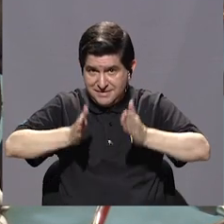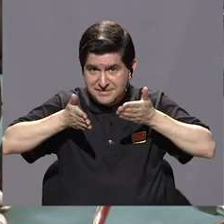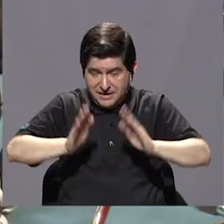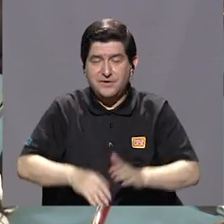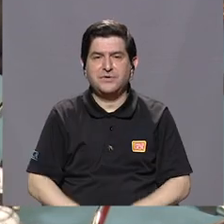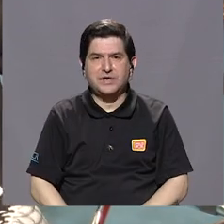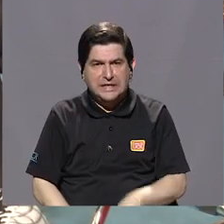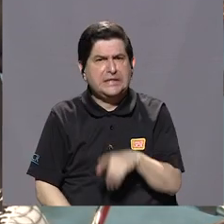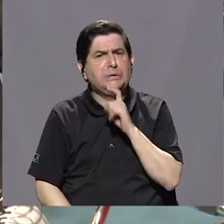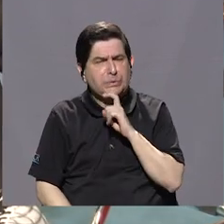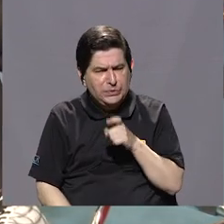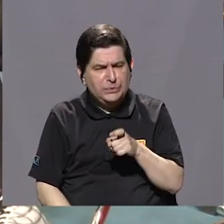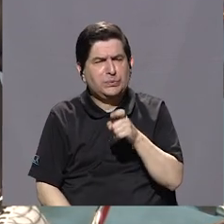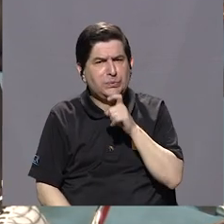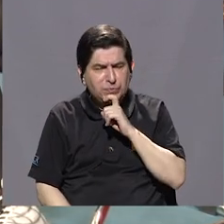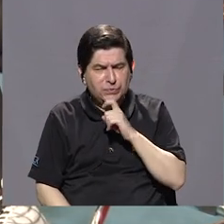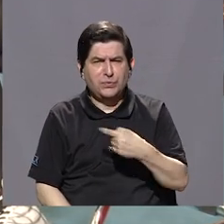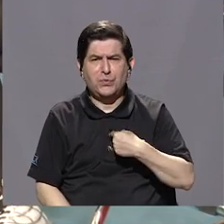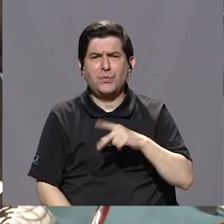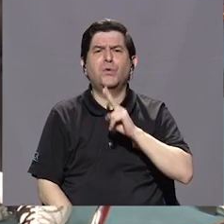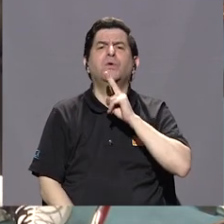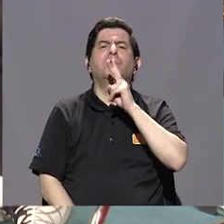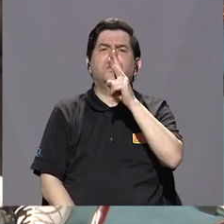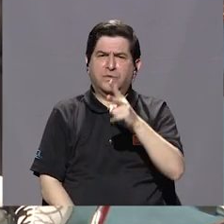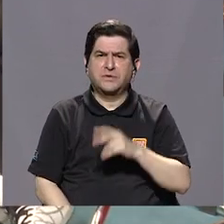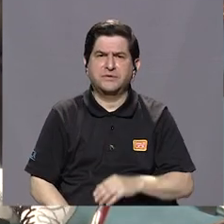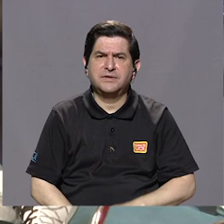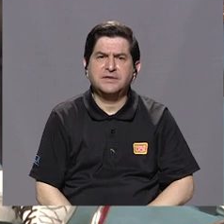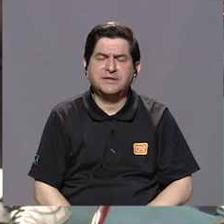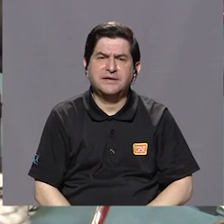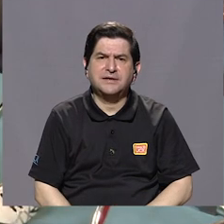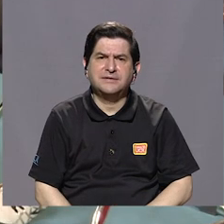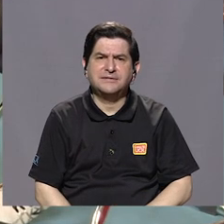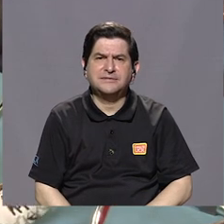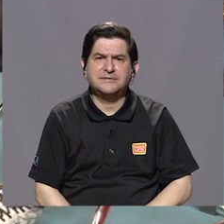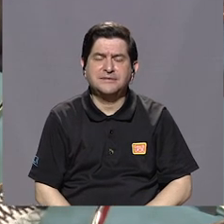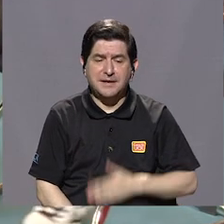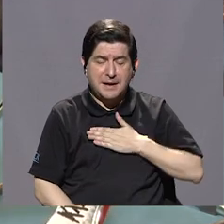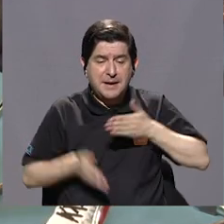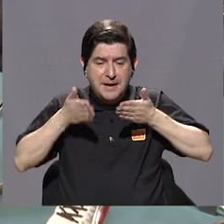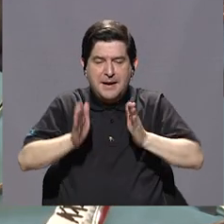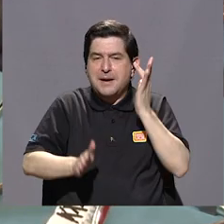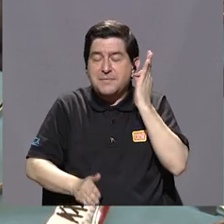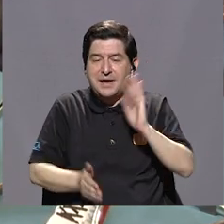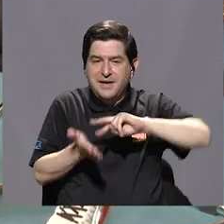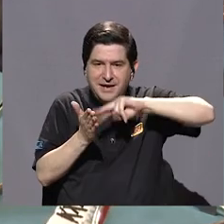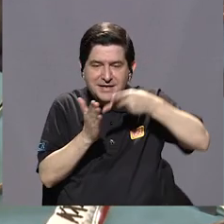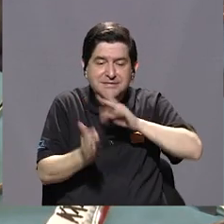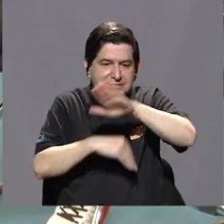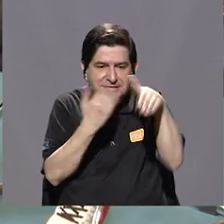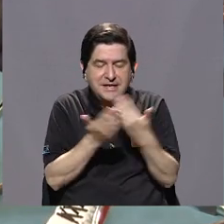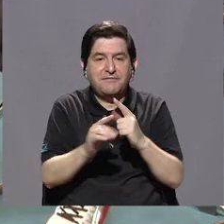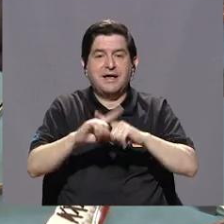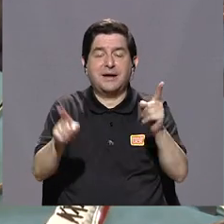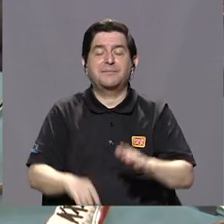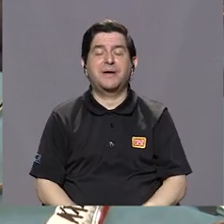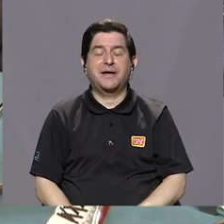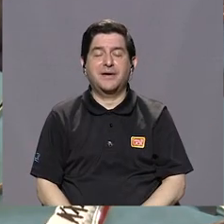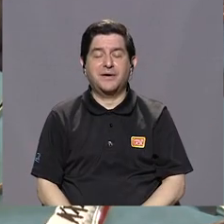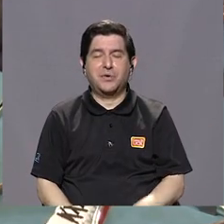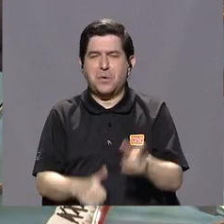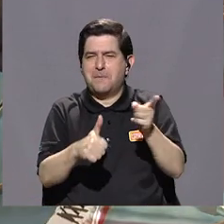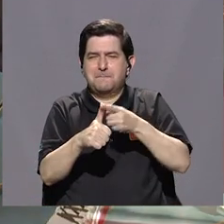tan difícil, ¿verdad? Porque uno realmente, mi hija lo es todo, pero el amor de mi vida